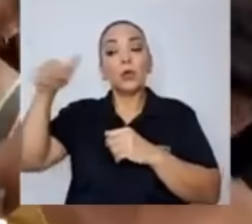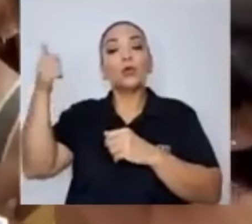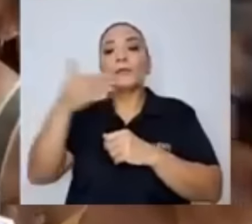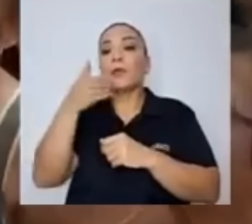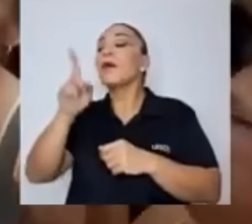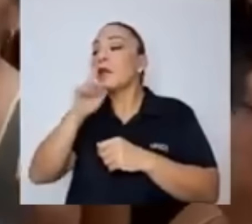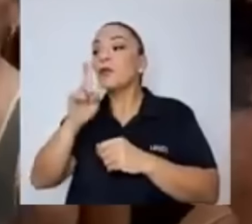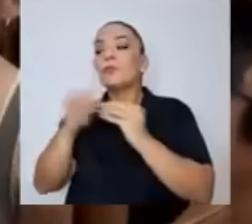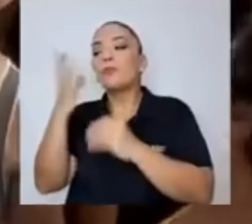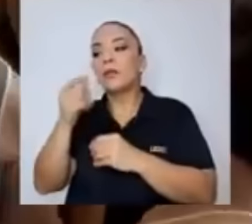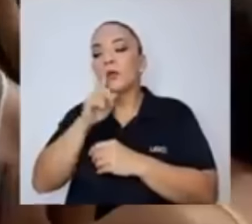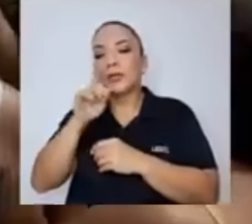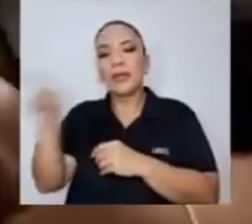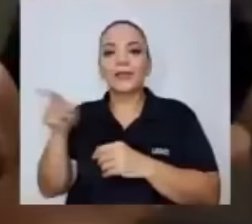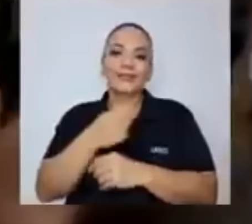bonitos.